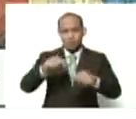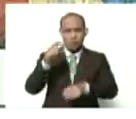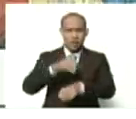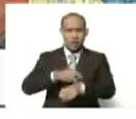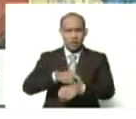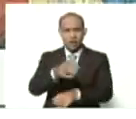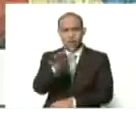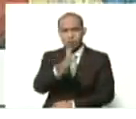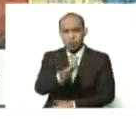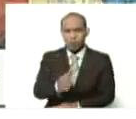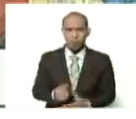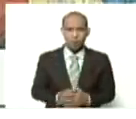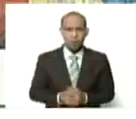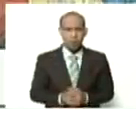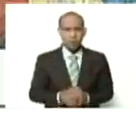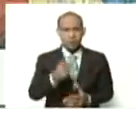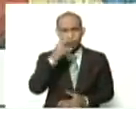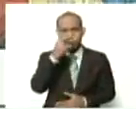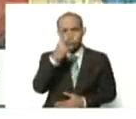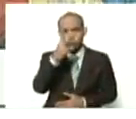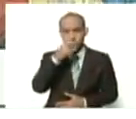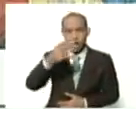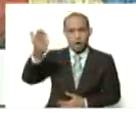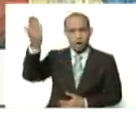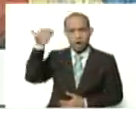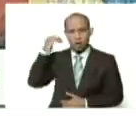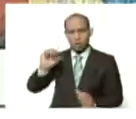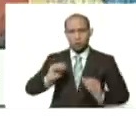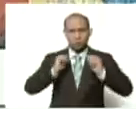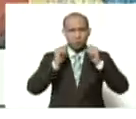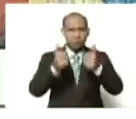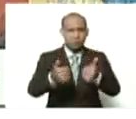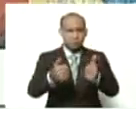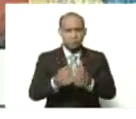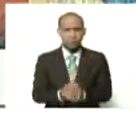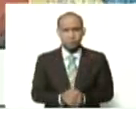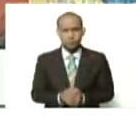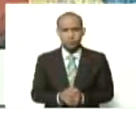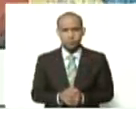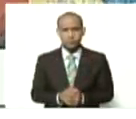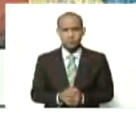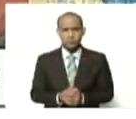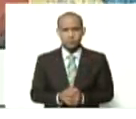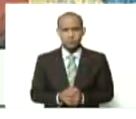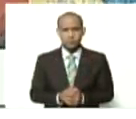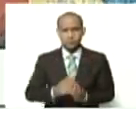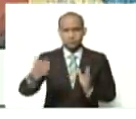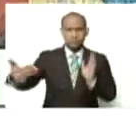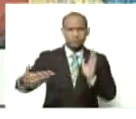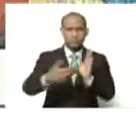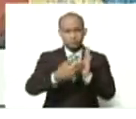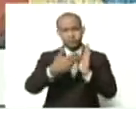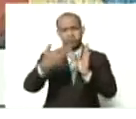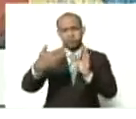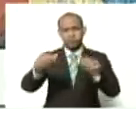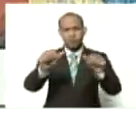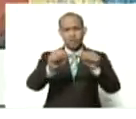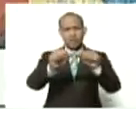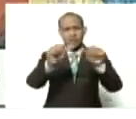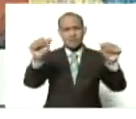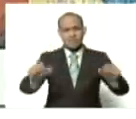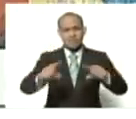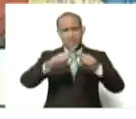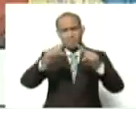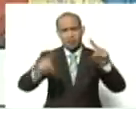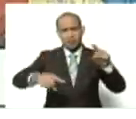menos, hace 2 años, comenzó el ataque al sistema eléctrico más